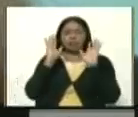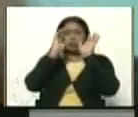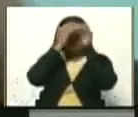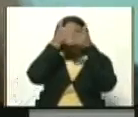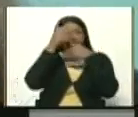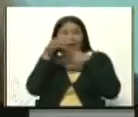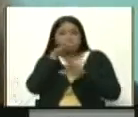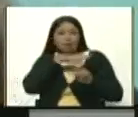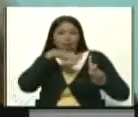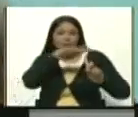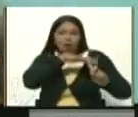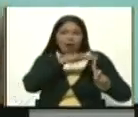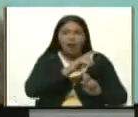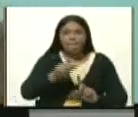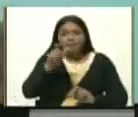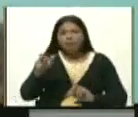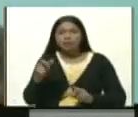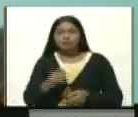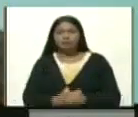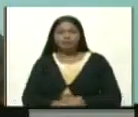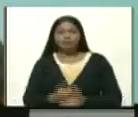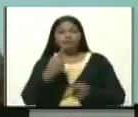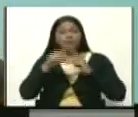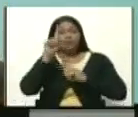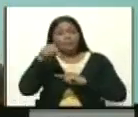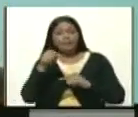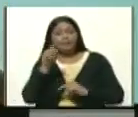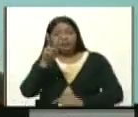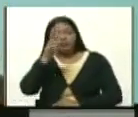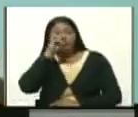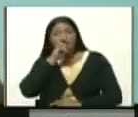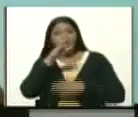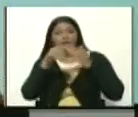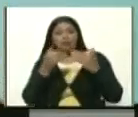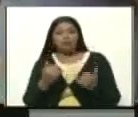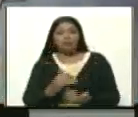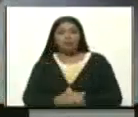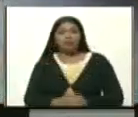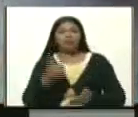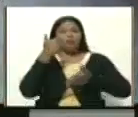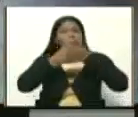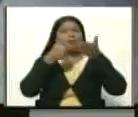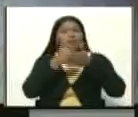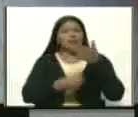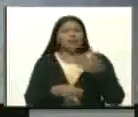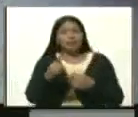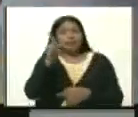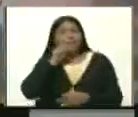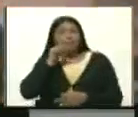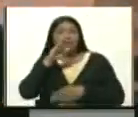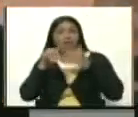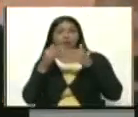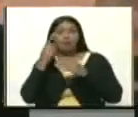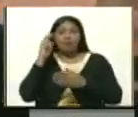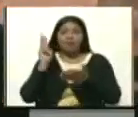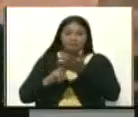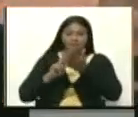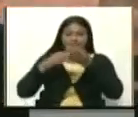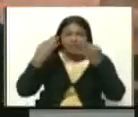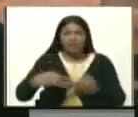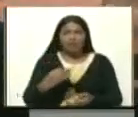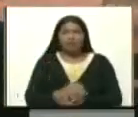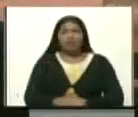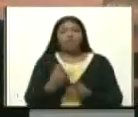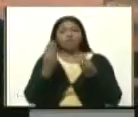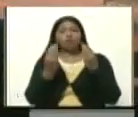manipular a los incautos. Pero también durante estos 2 años se han combatido todas estas mentiras con la verdad.